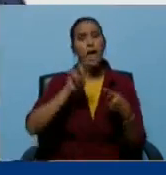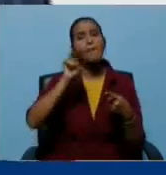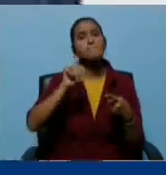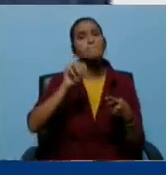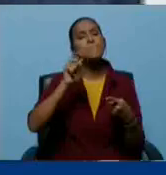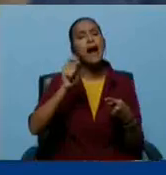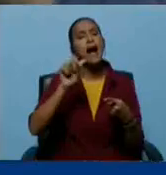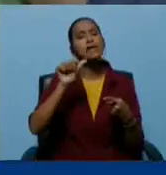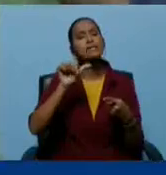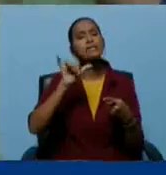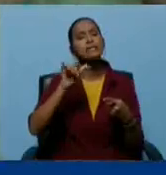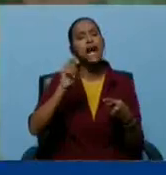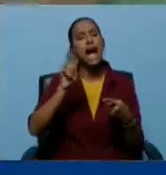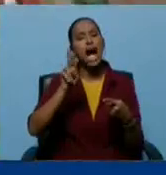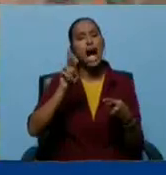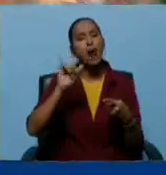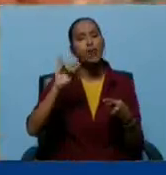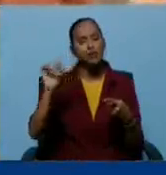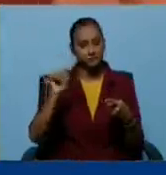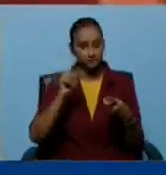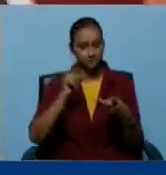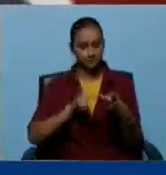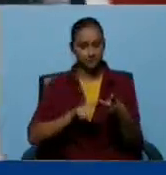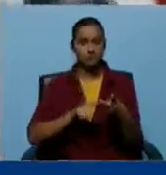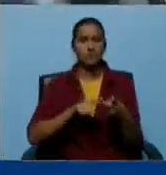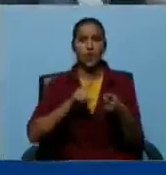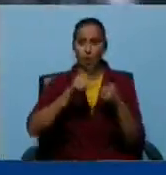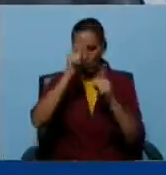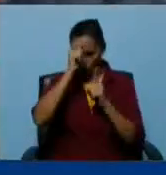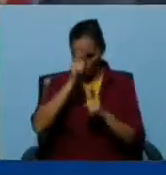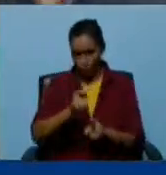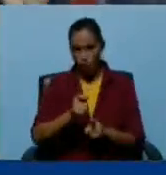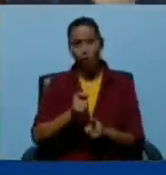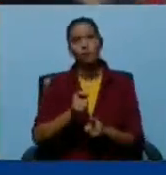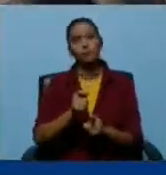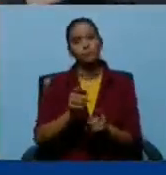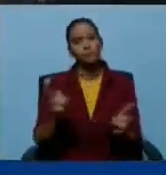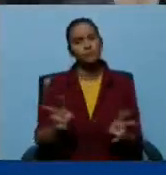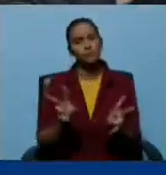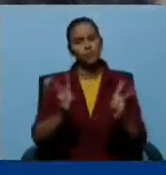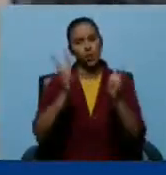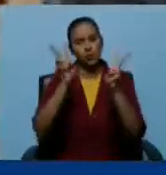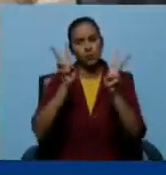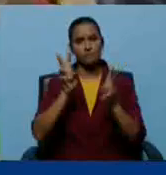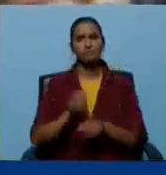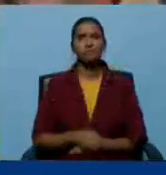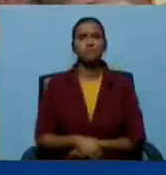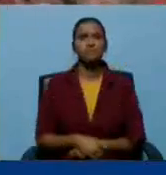Coromoto Silva Bielma, honor y gloria, Mayauri Coromoto.